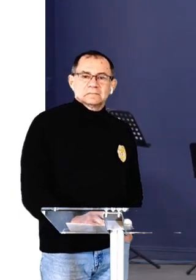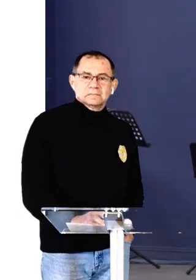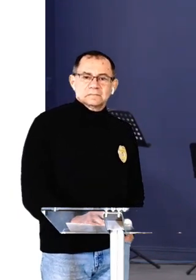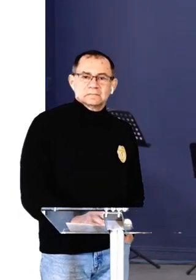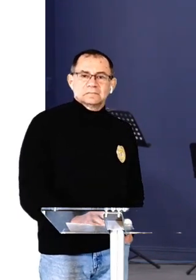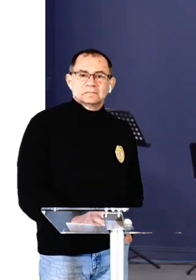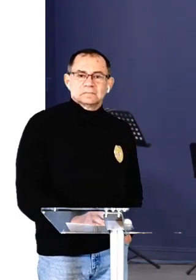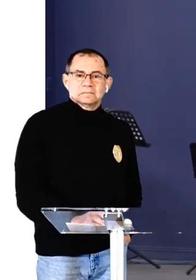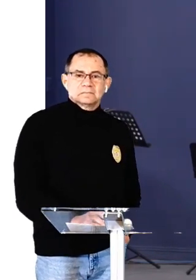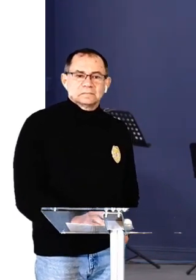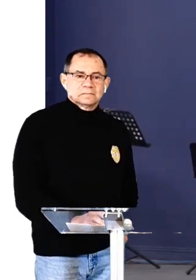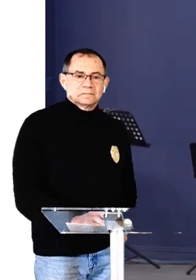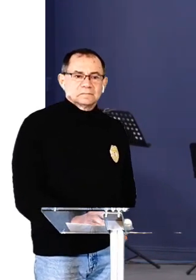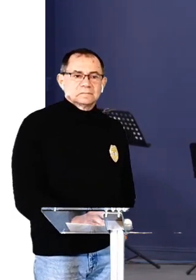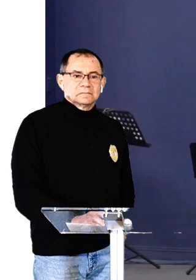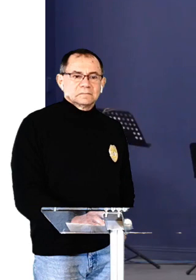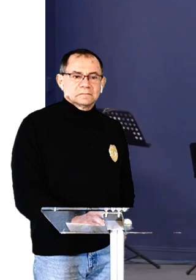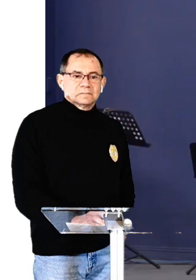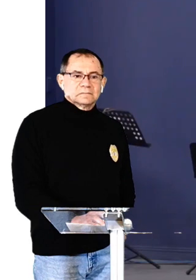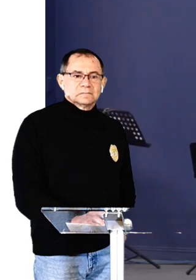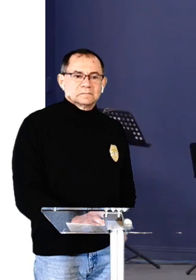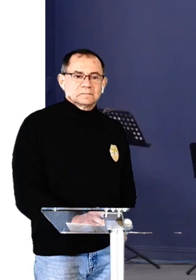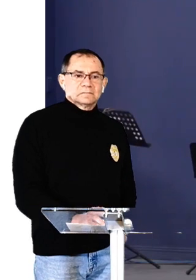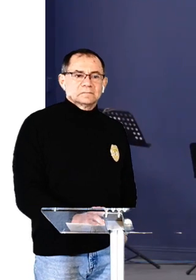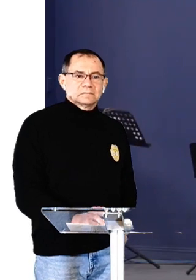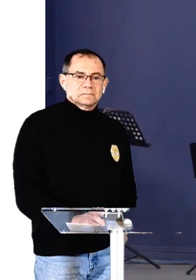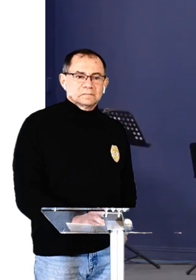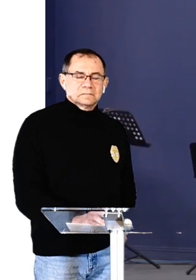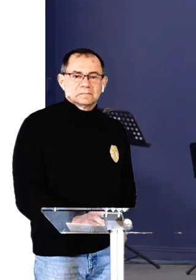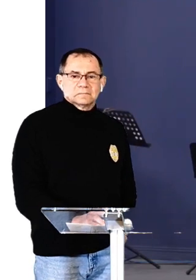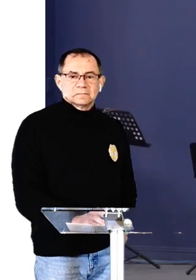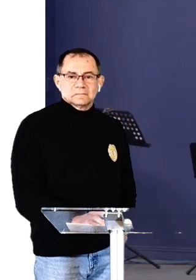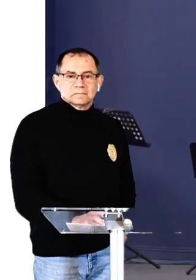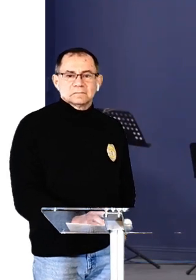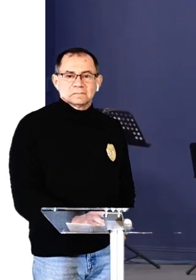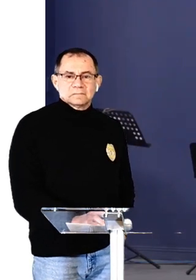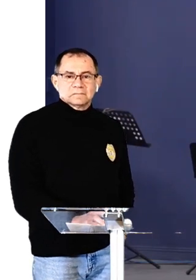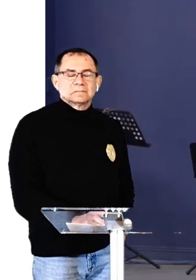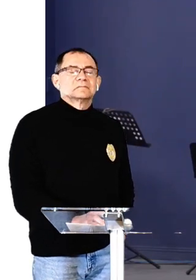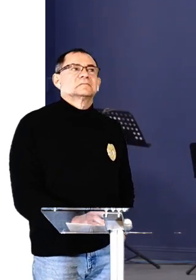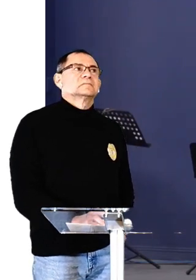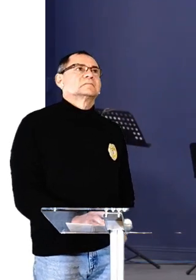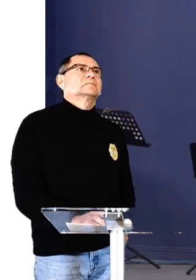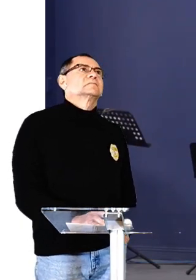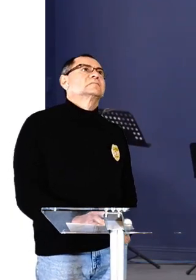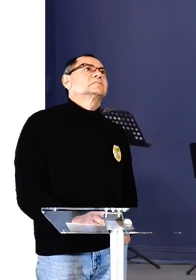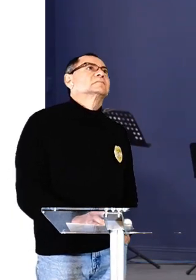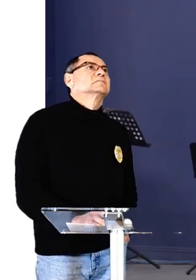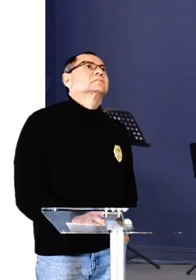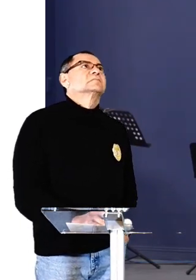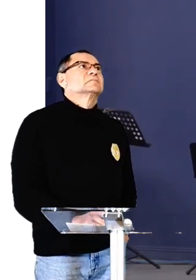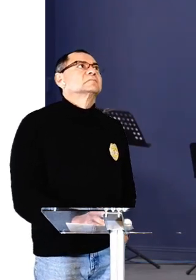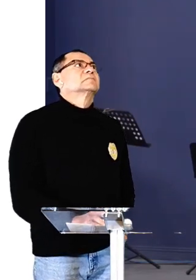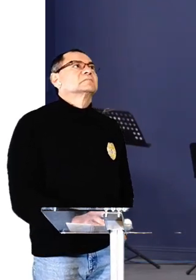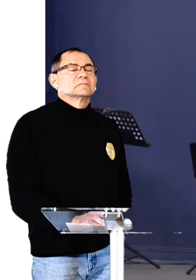nos ha demandado y nos dice, vayan por el mundo, prediquen el Evangelio, sanen a los enfermos y echen fuera